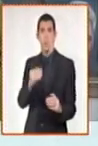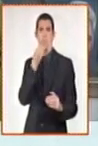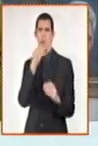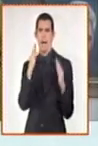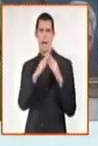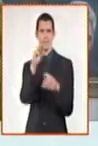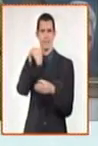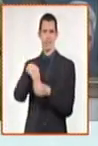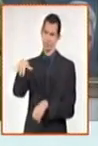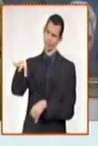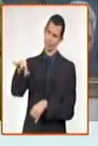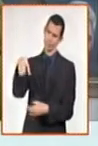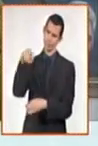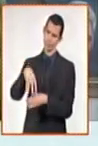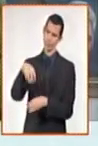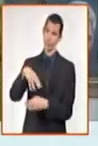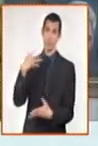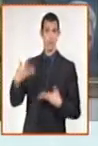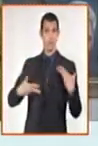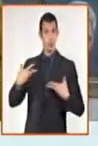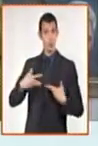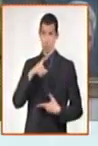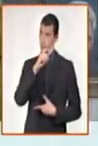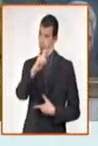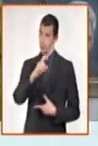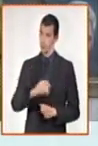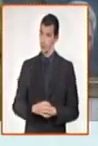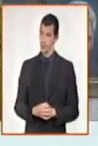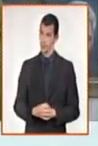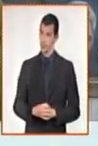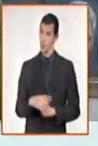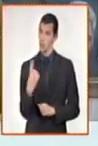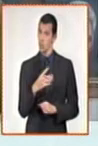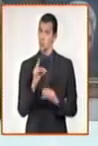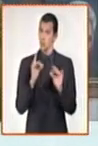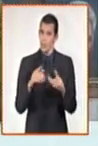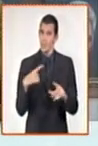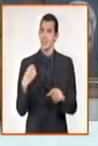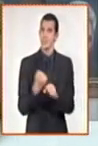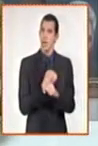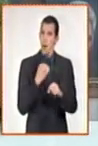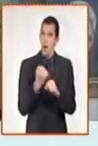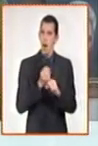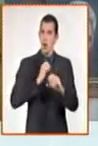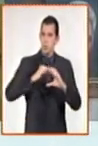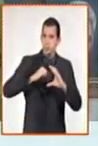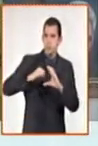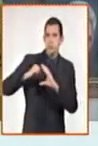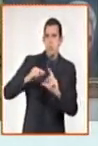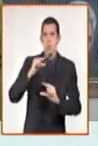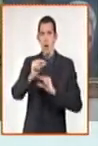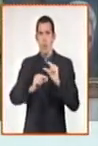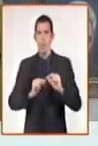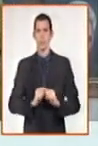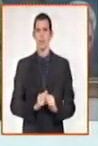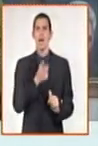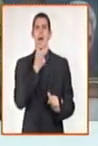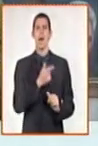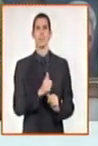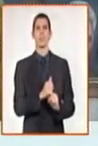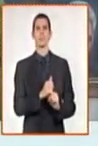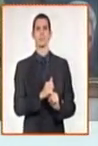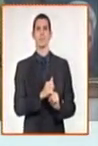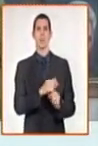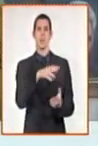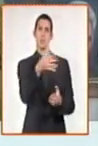hemos ido recuperando este servicio. Nos quedan algunos municipios con afectaciones, sobre todo en las cabeceras, el municipio La Palma, que hemos